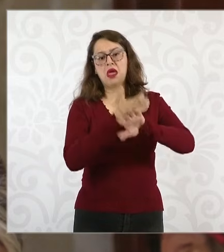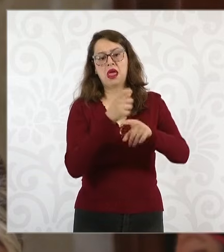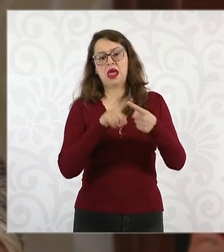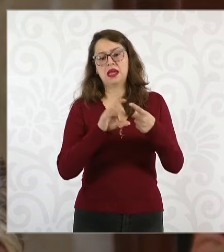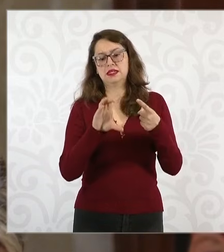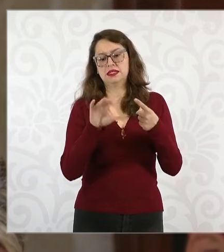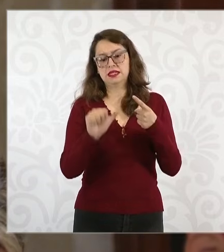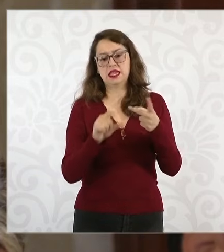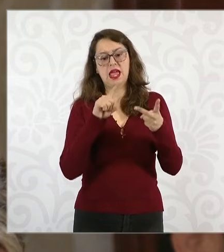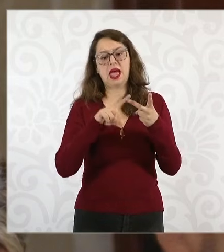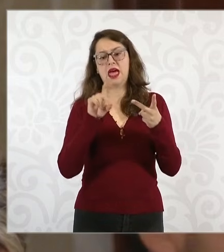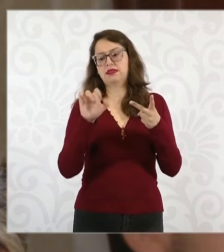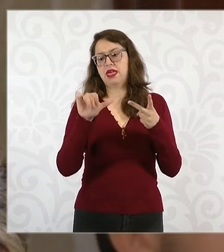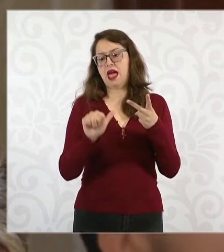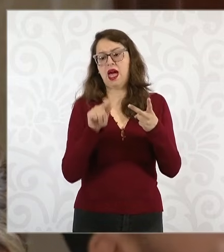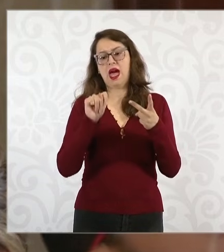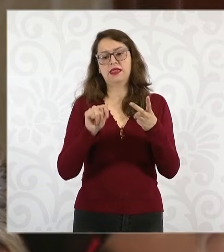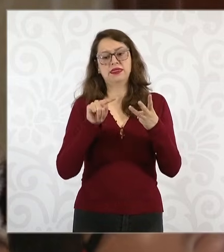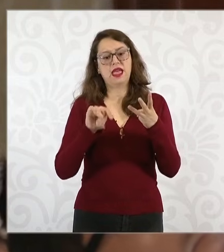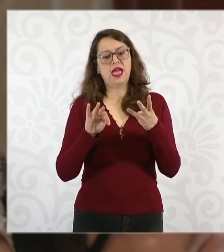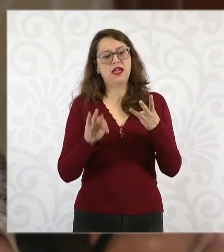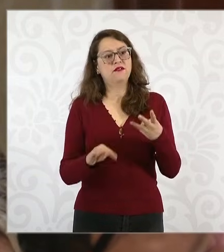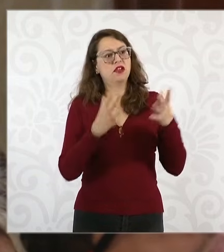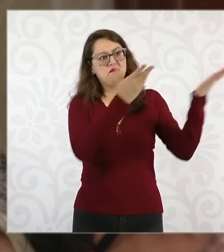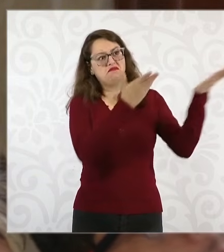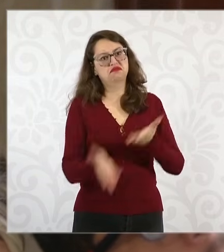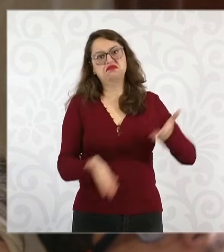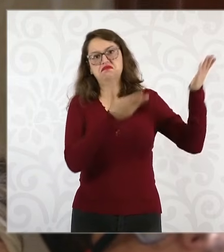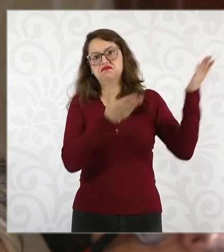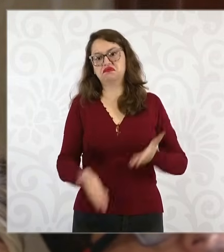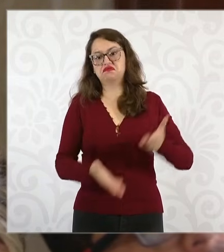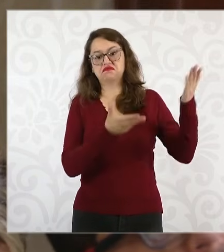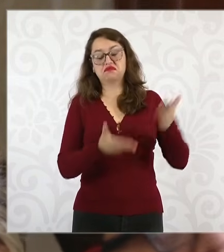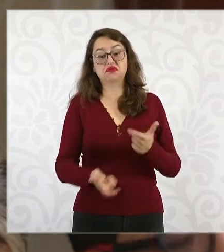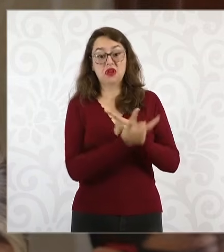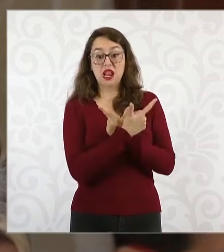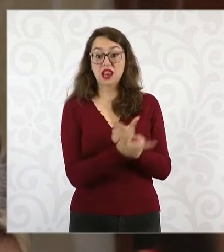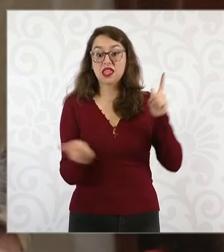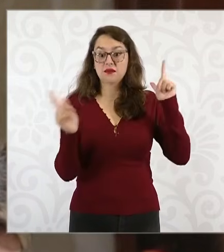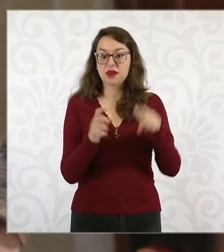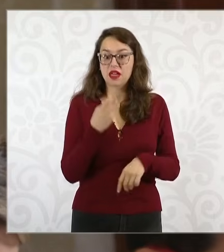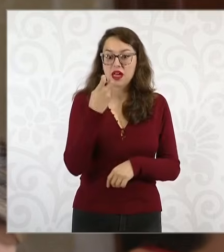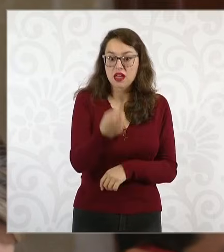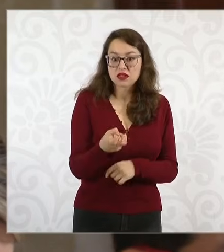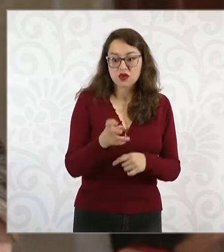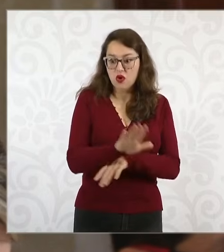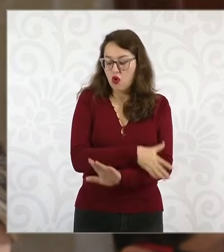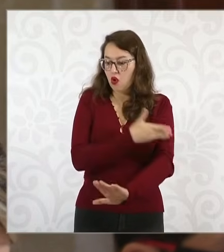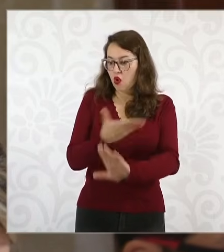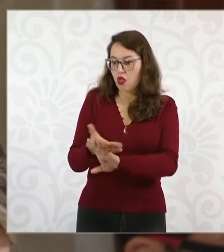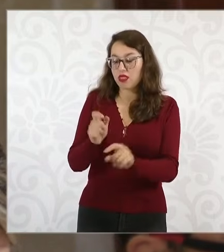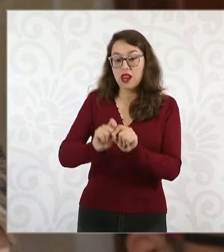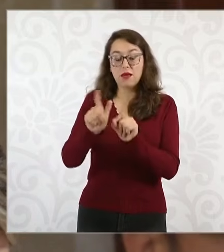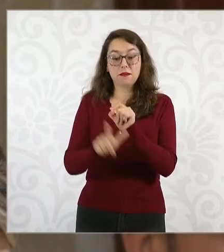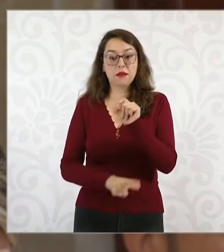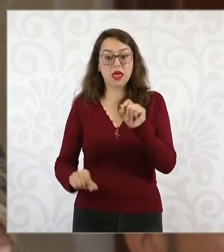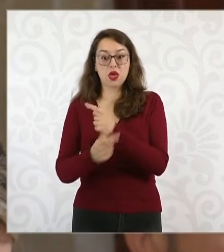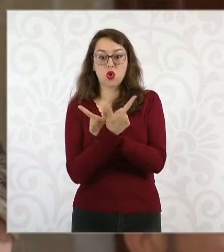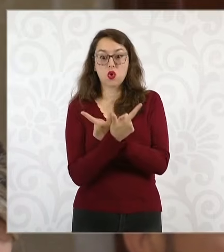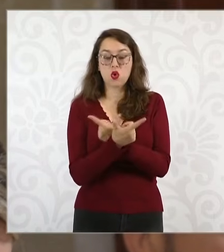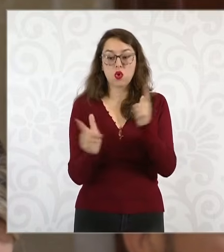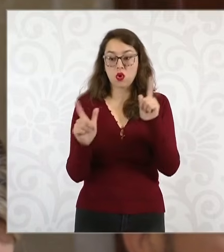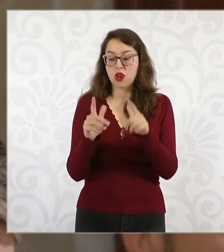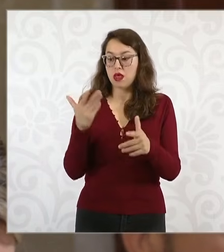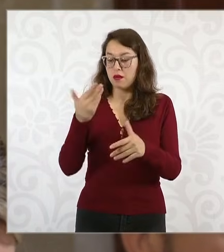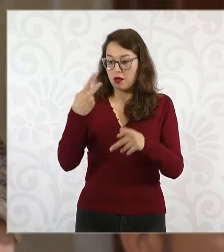DEA, la ATF, etcétera, en México, y que es violatorio a la soberanía también en esos momentos, al igual que